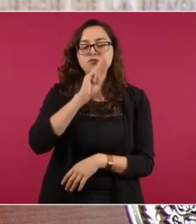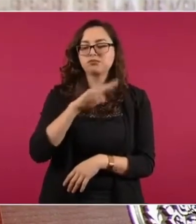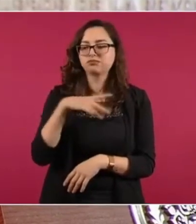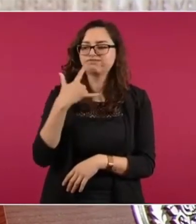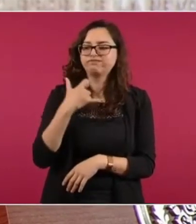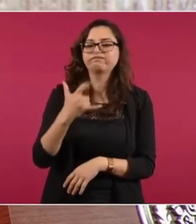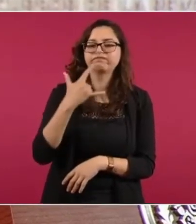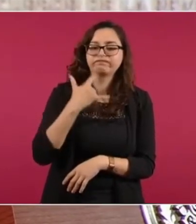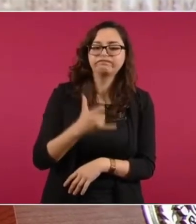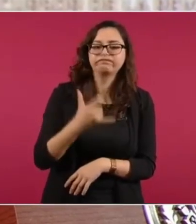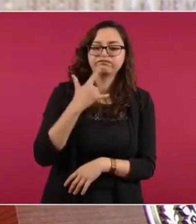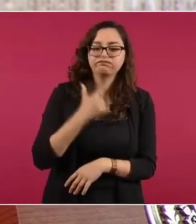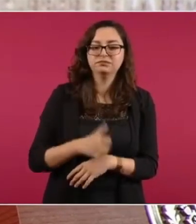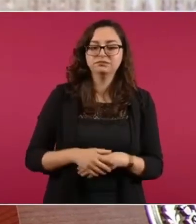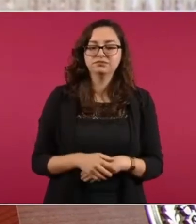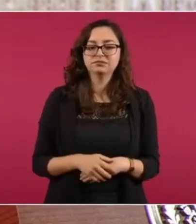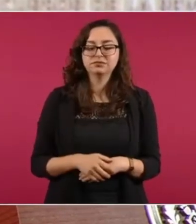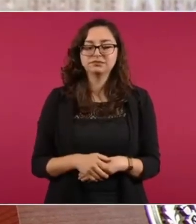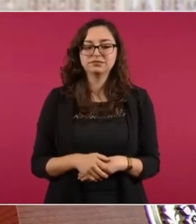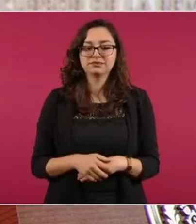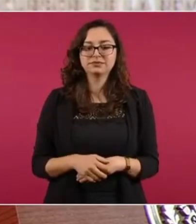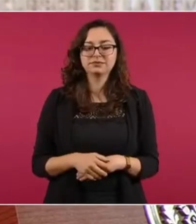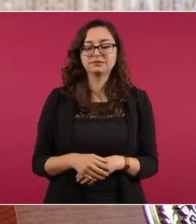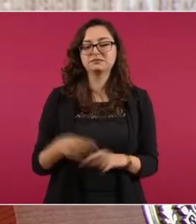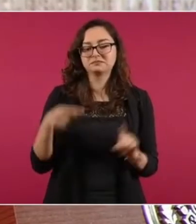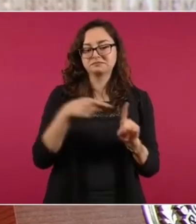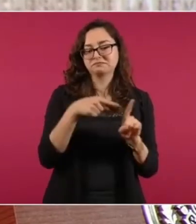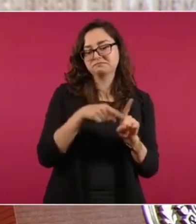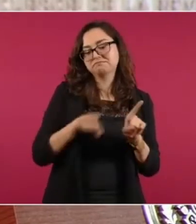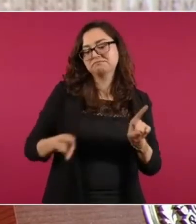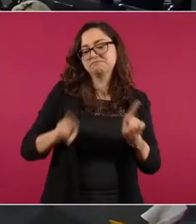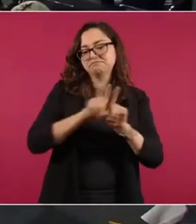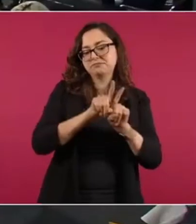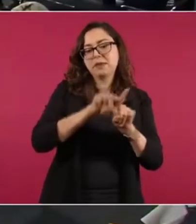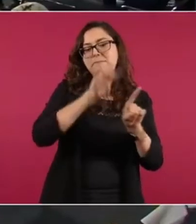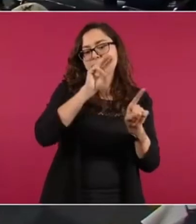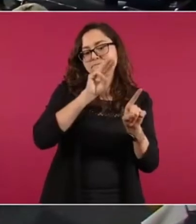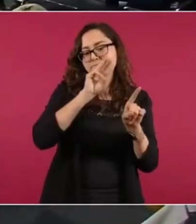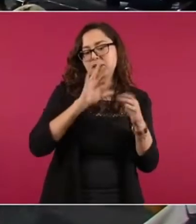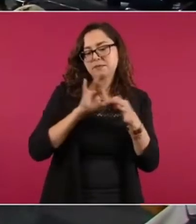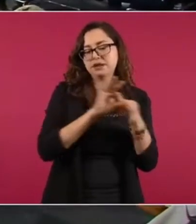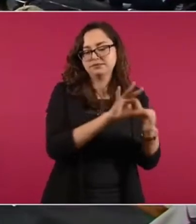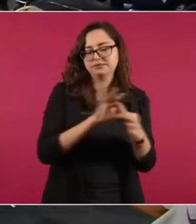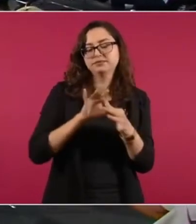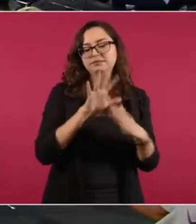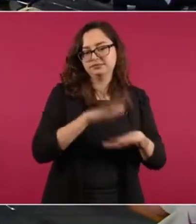más vinculación con su madre.